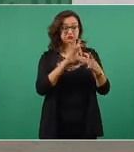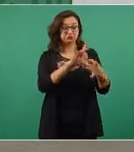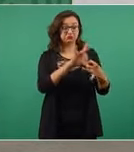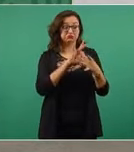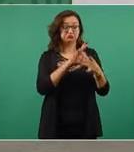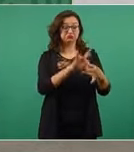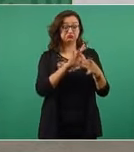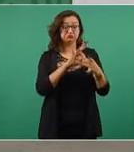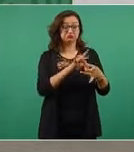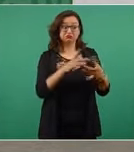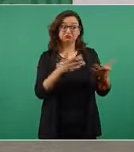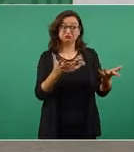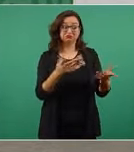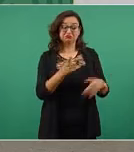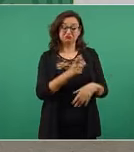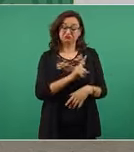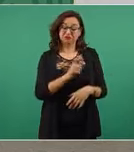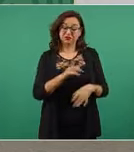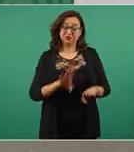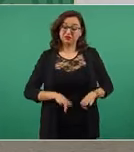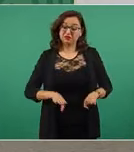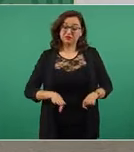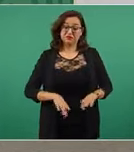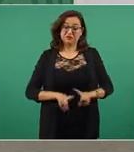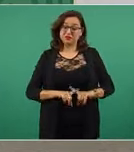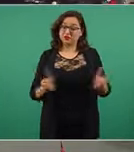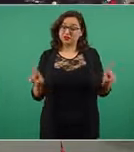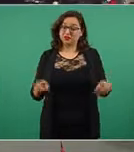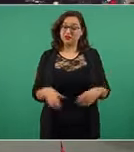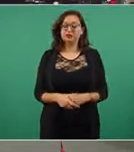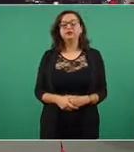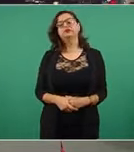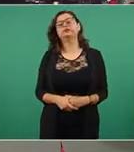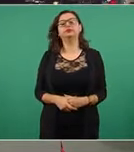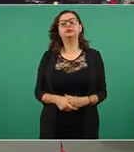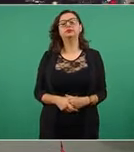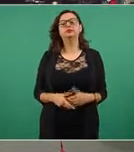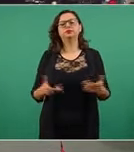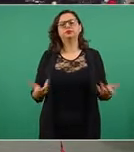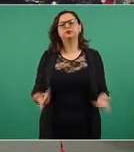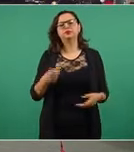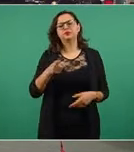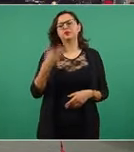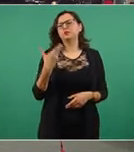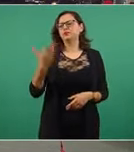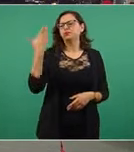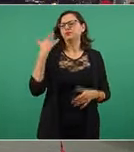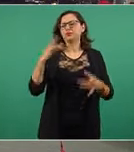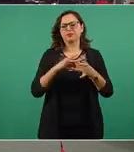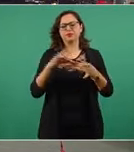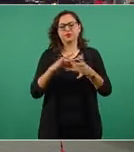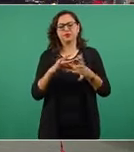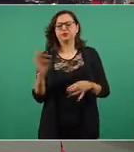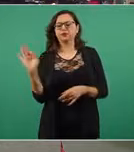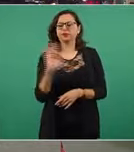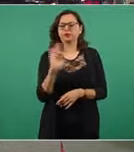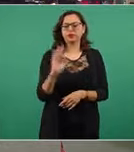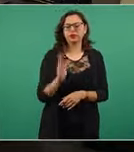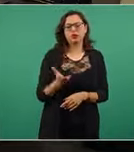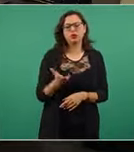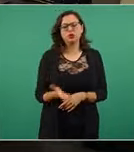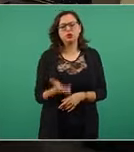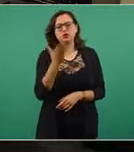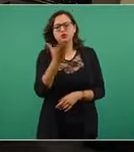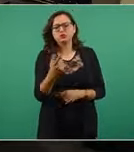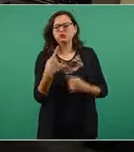Finalmente, presidente, justo lo que mencionaba en días pasados, que para obtener esta mayoría calificada perfilaría pues hacer acuerdos con